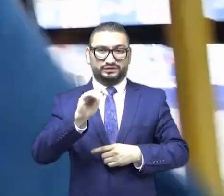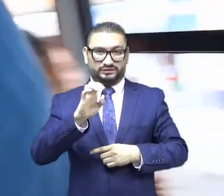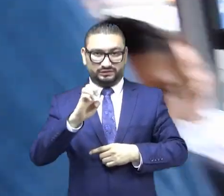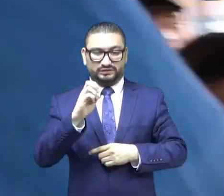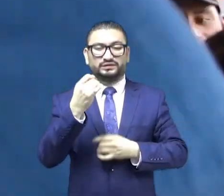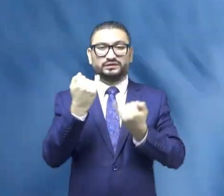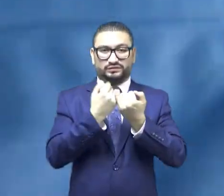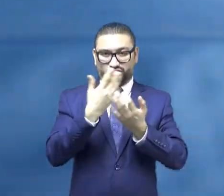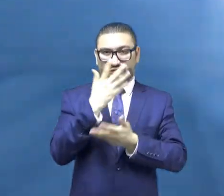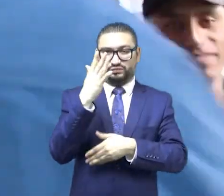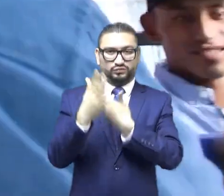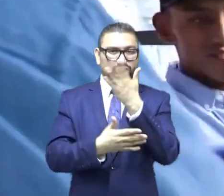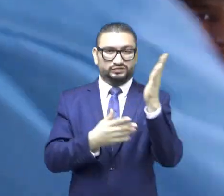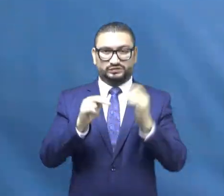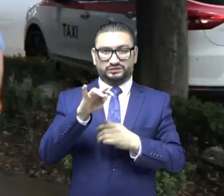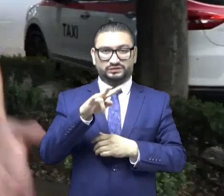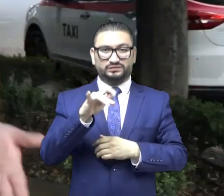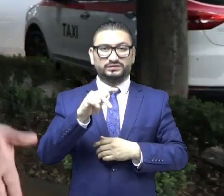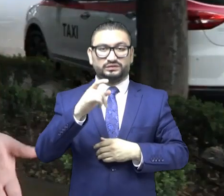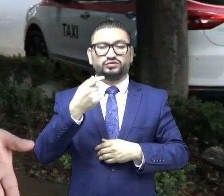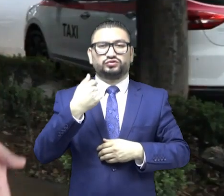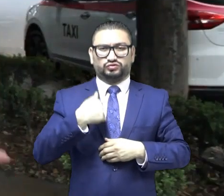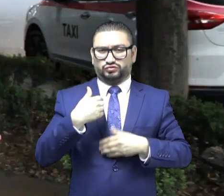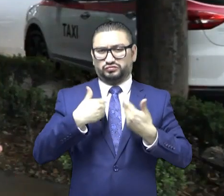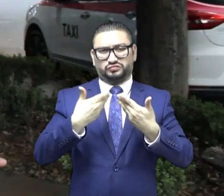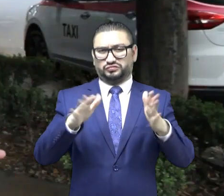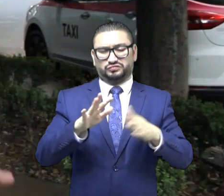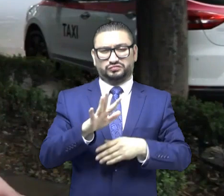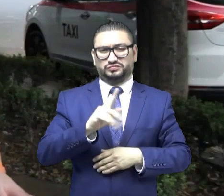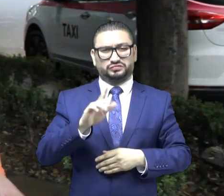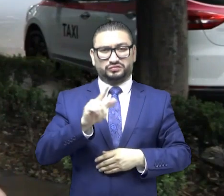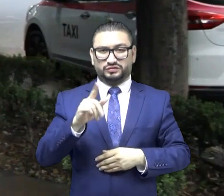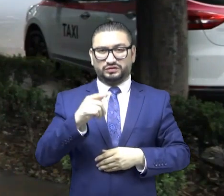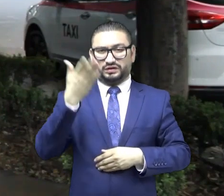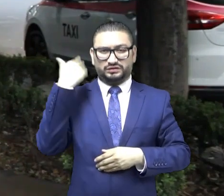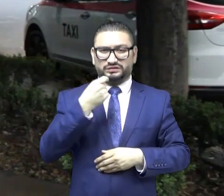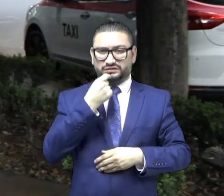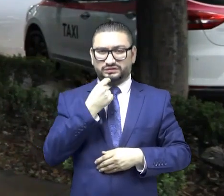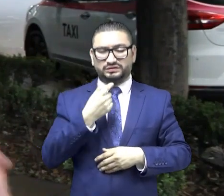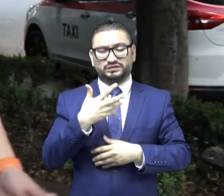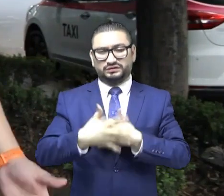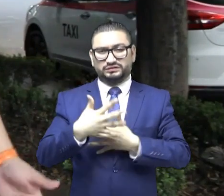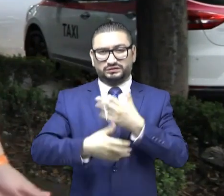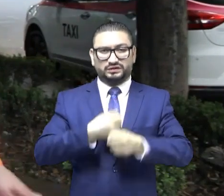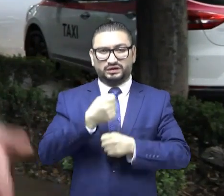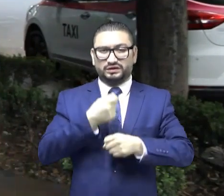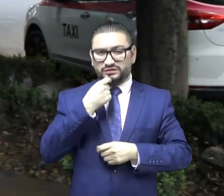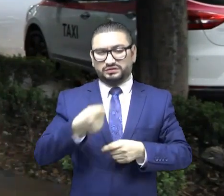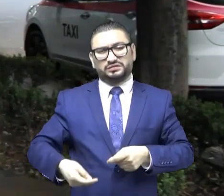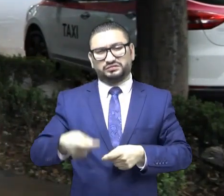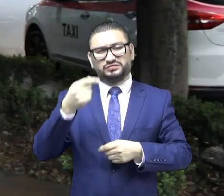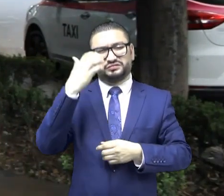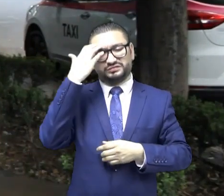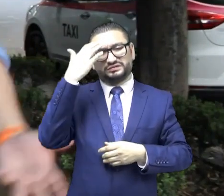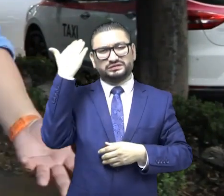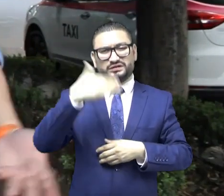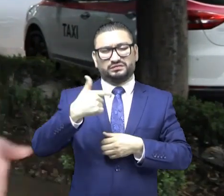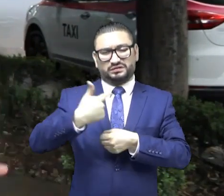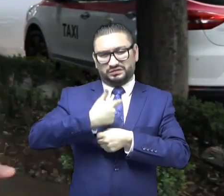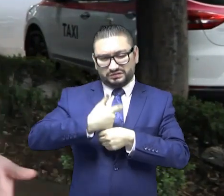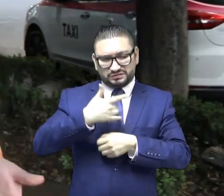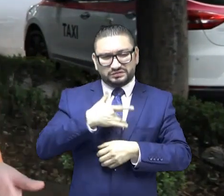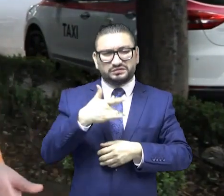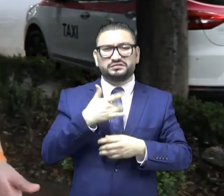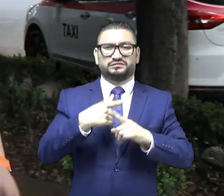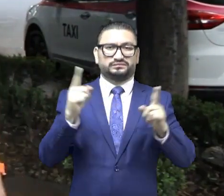Oriente y Bosque de Nativitas. Yo me declaro una persona abiertamente homosexual desde los 15 años, pero desde muy pequeño pues yo ya sabía